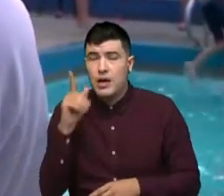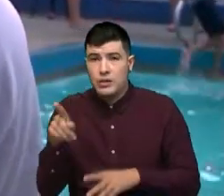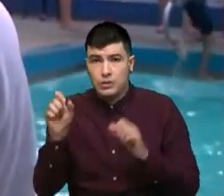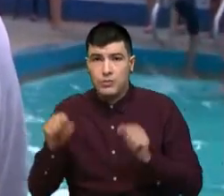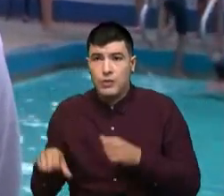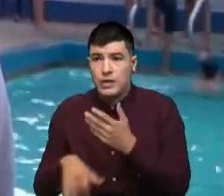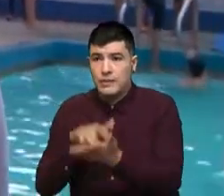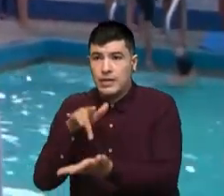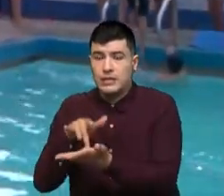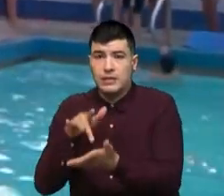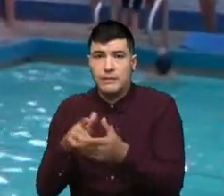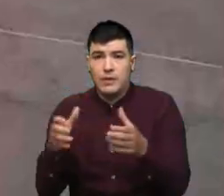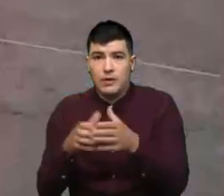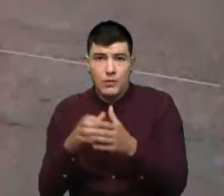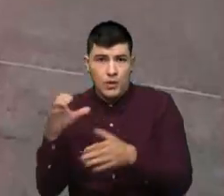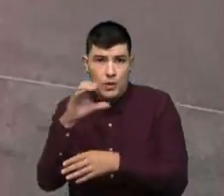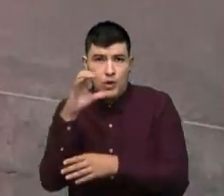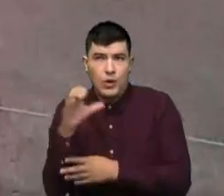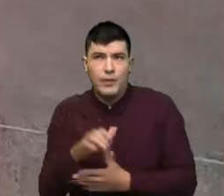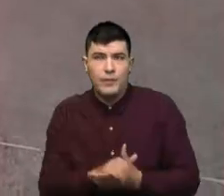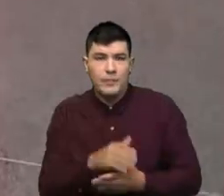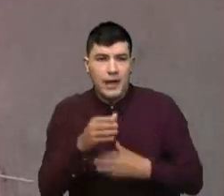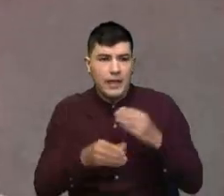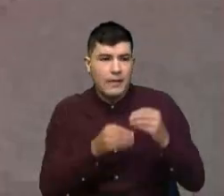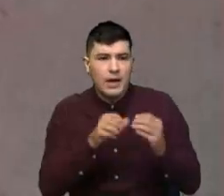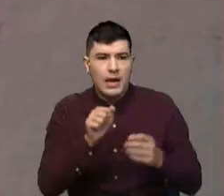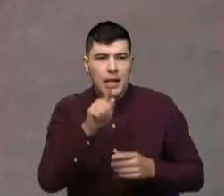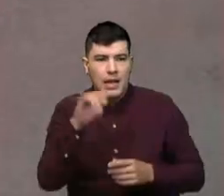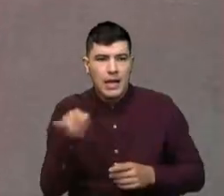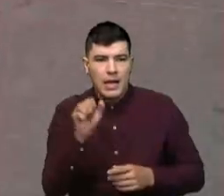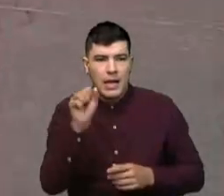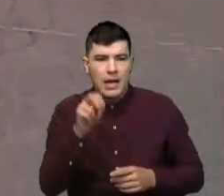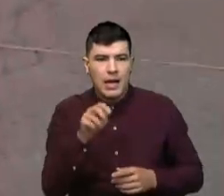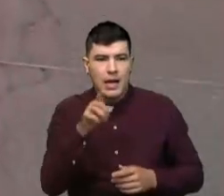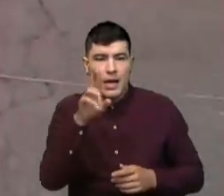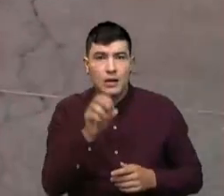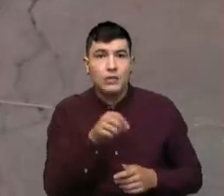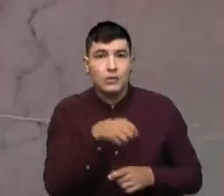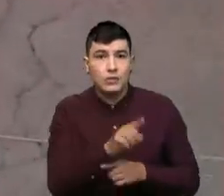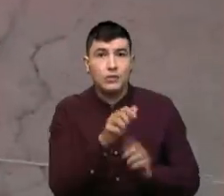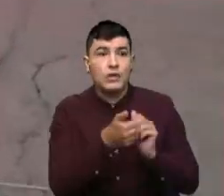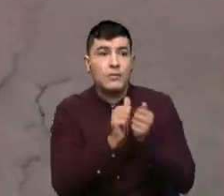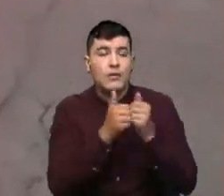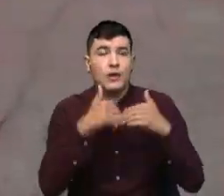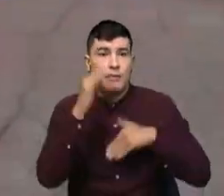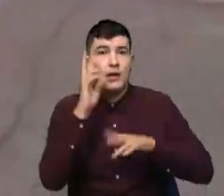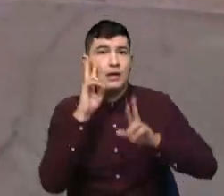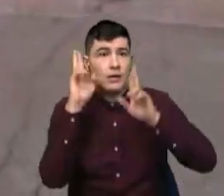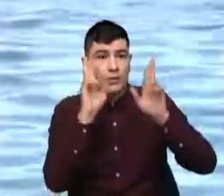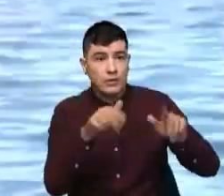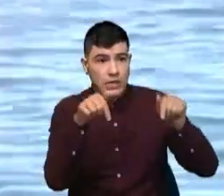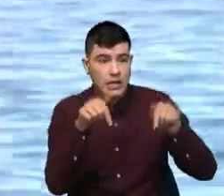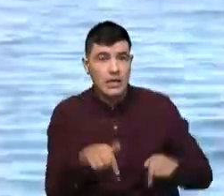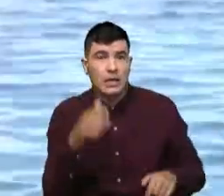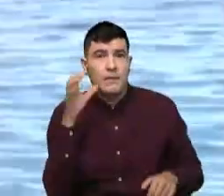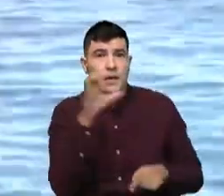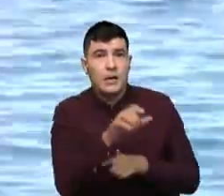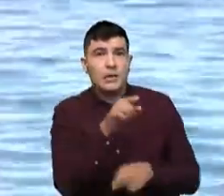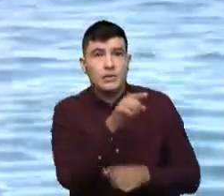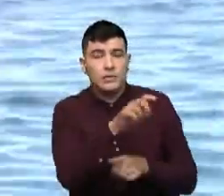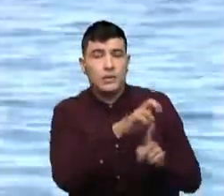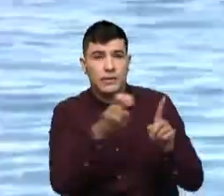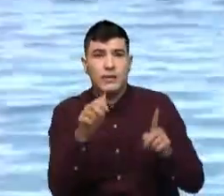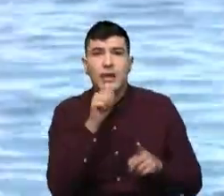colombianas alejandro es uno de los deportistas más destacados del país en su categoría en la